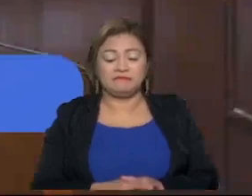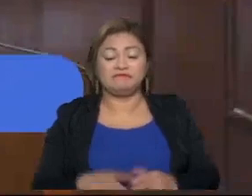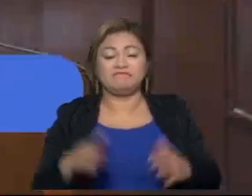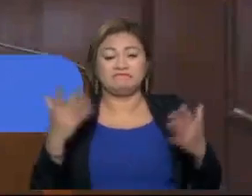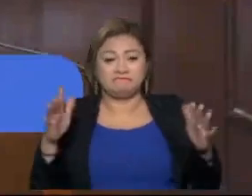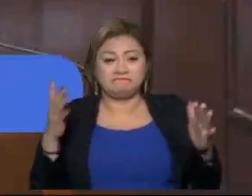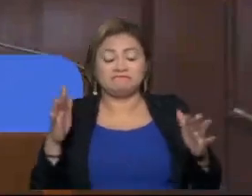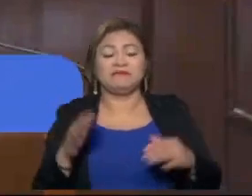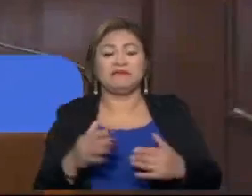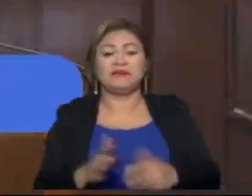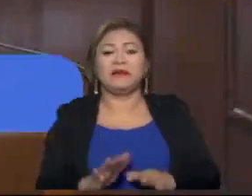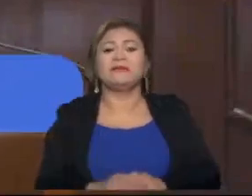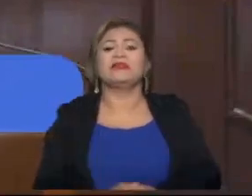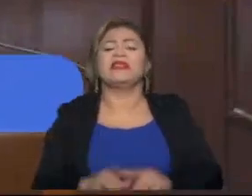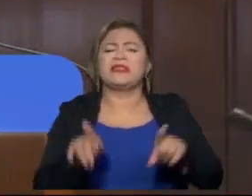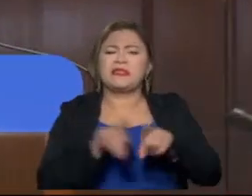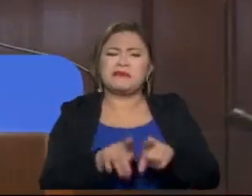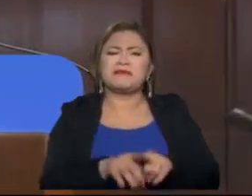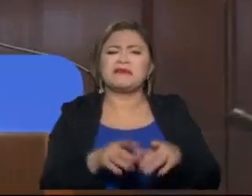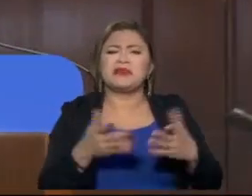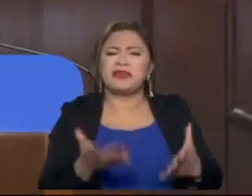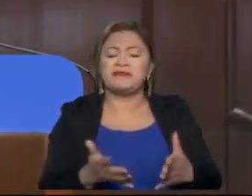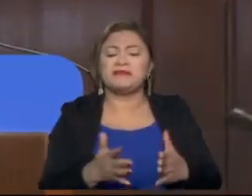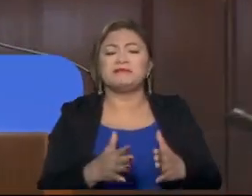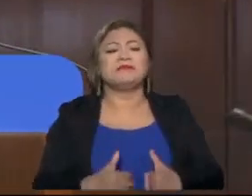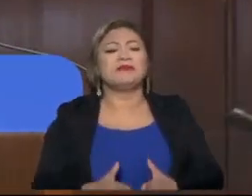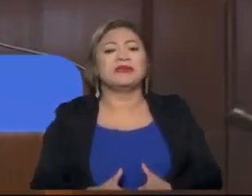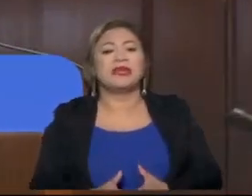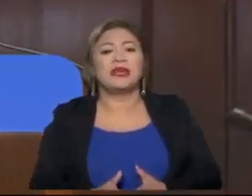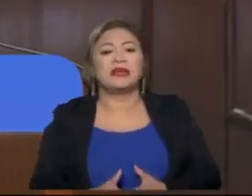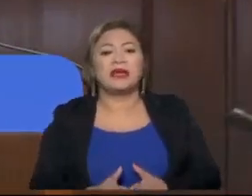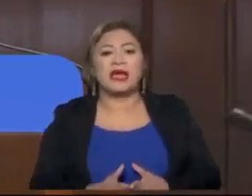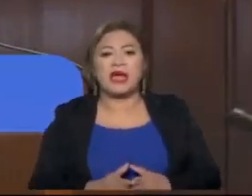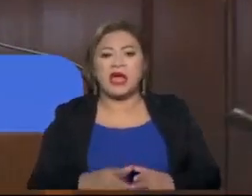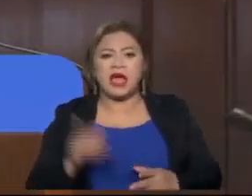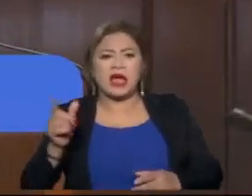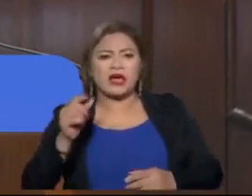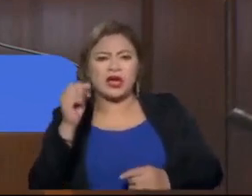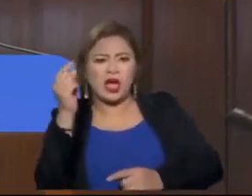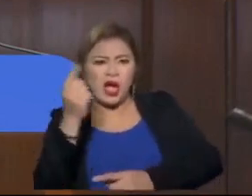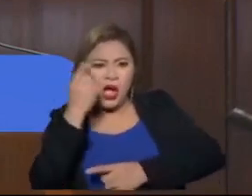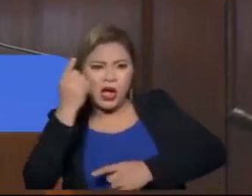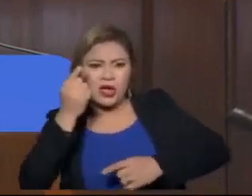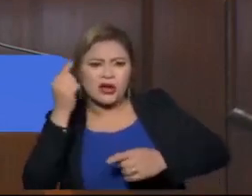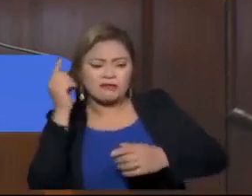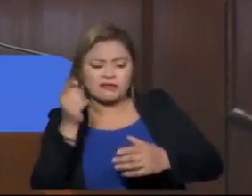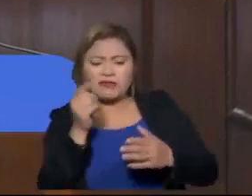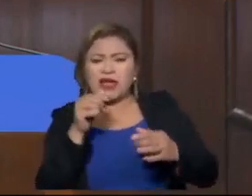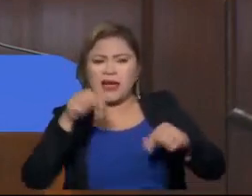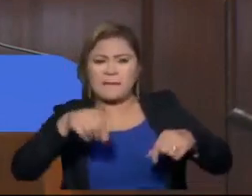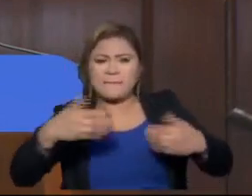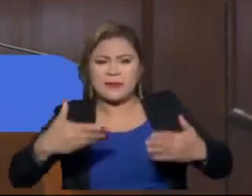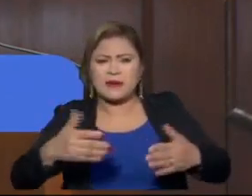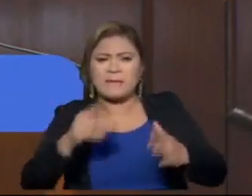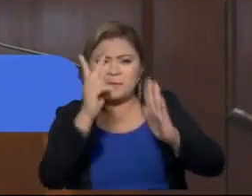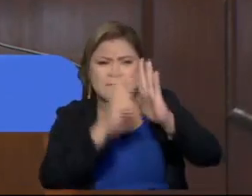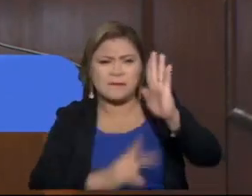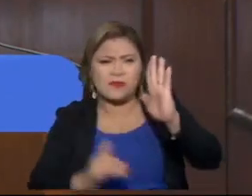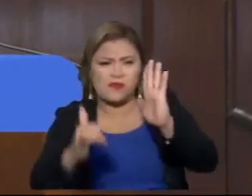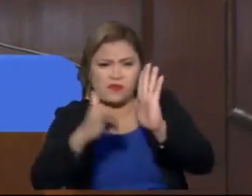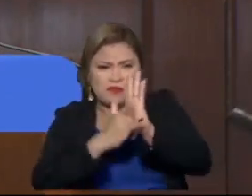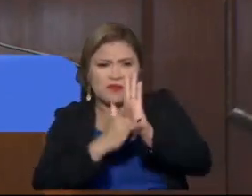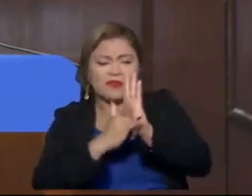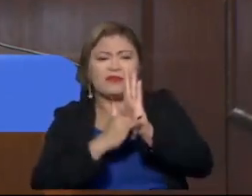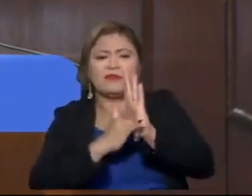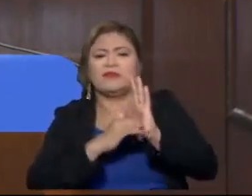Asimismo, anuncio que ha sido refrendado por la Contraloría General de la República el proyecto de